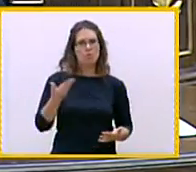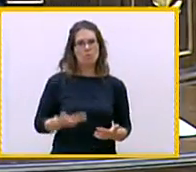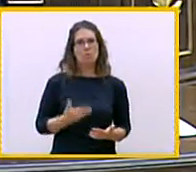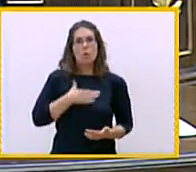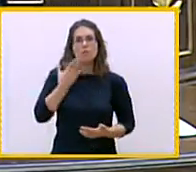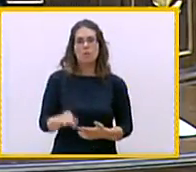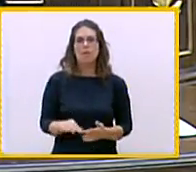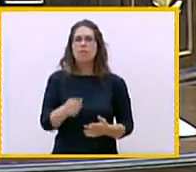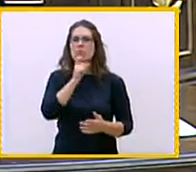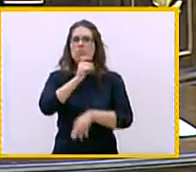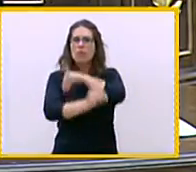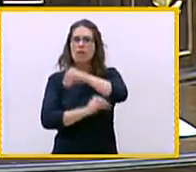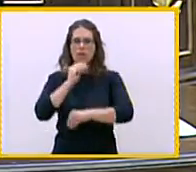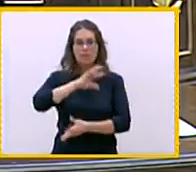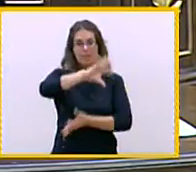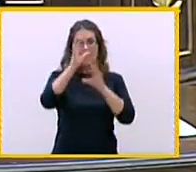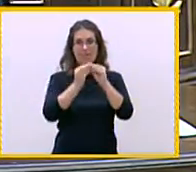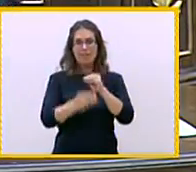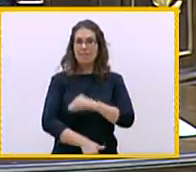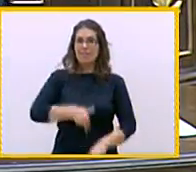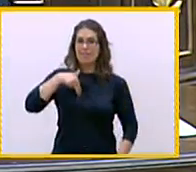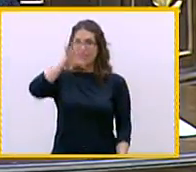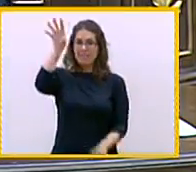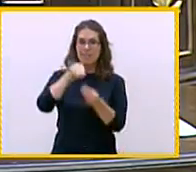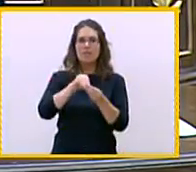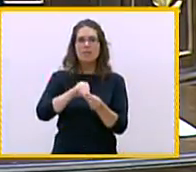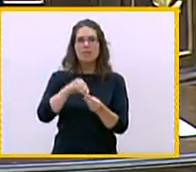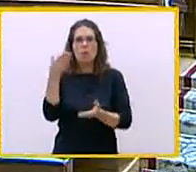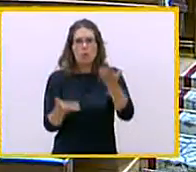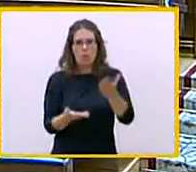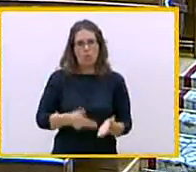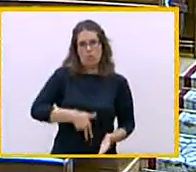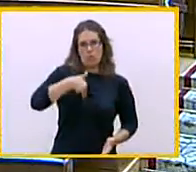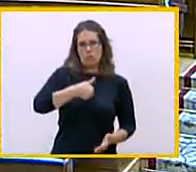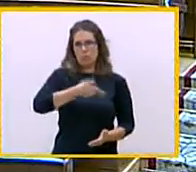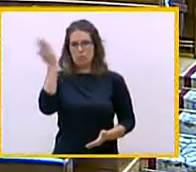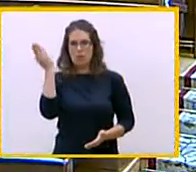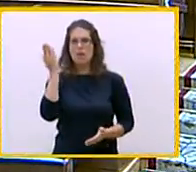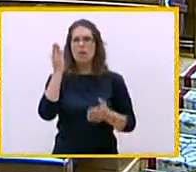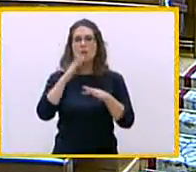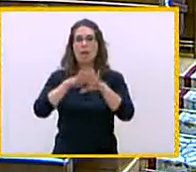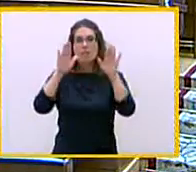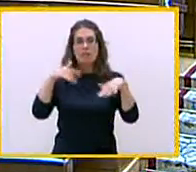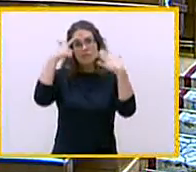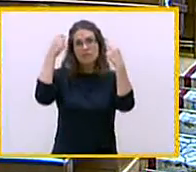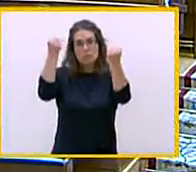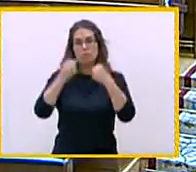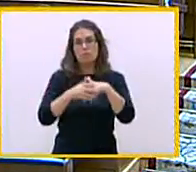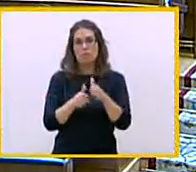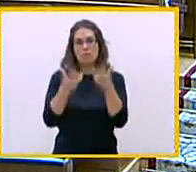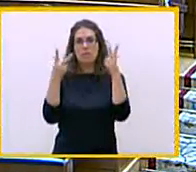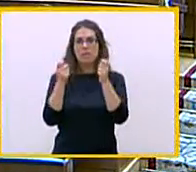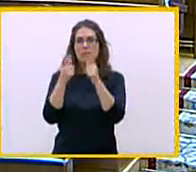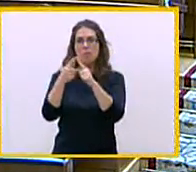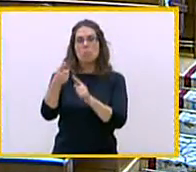y justa, de una globalización que no desapodere a las instituciones democráticas, a los